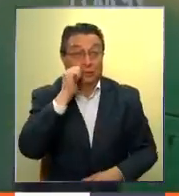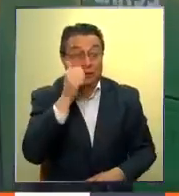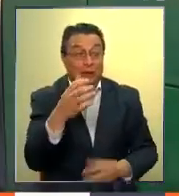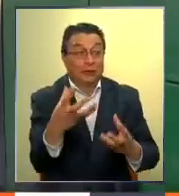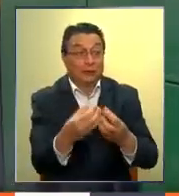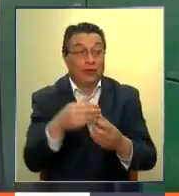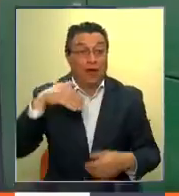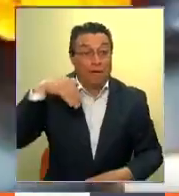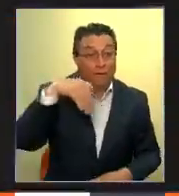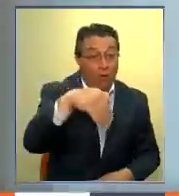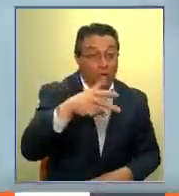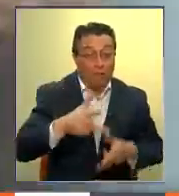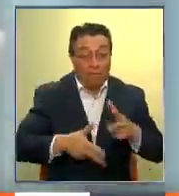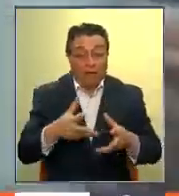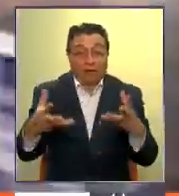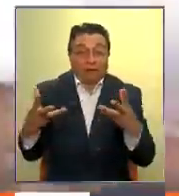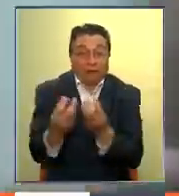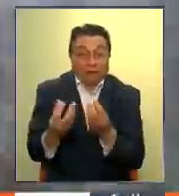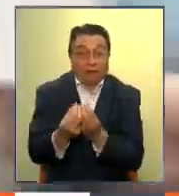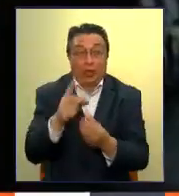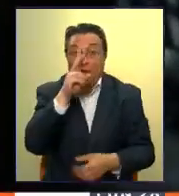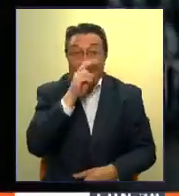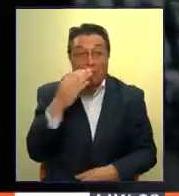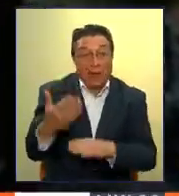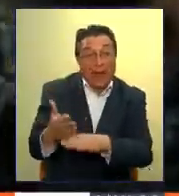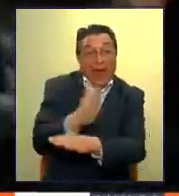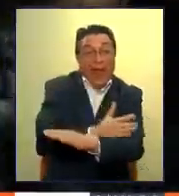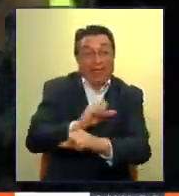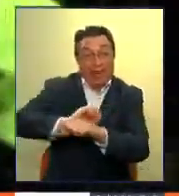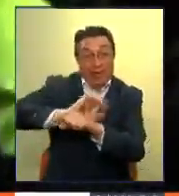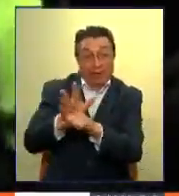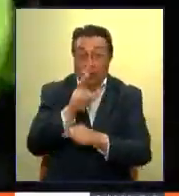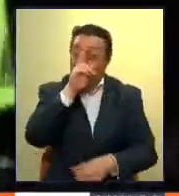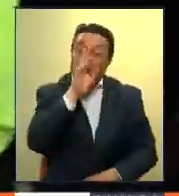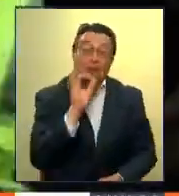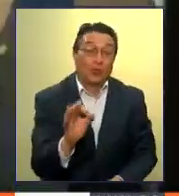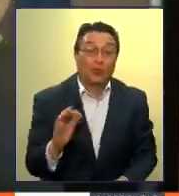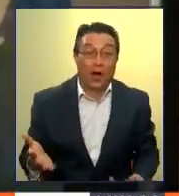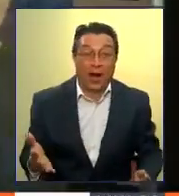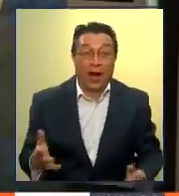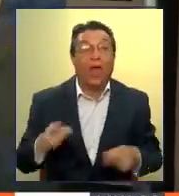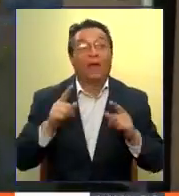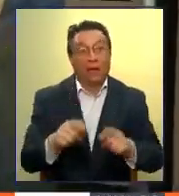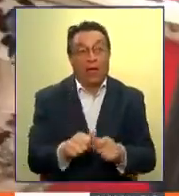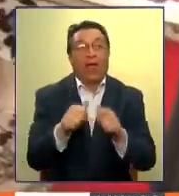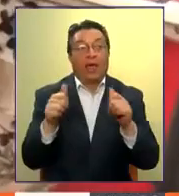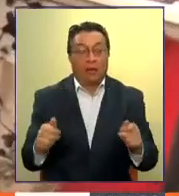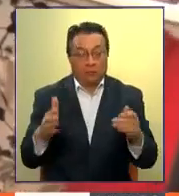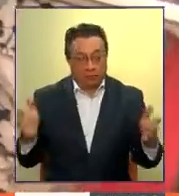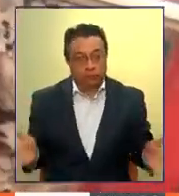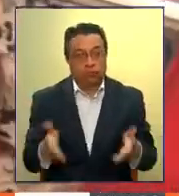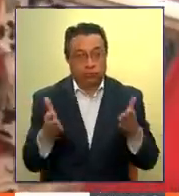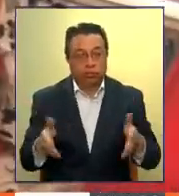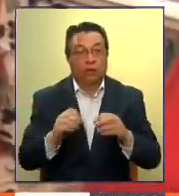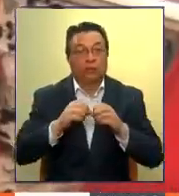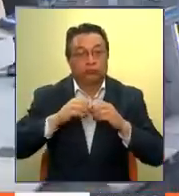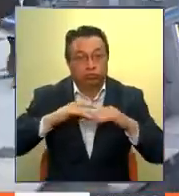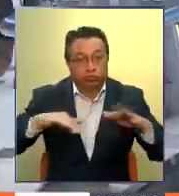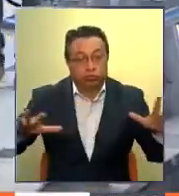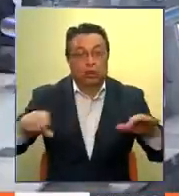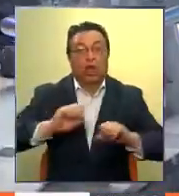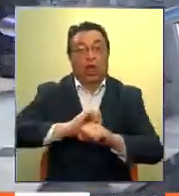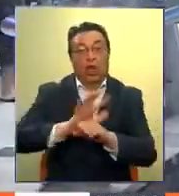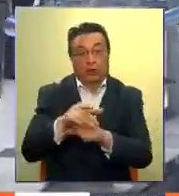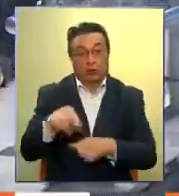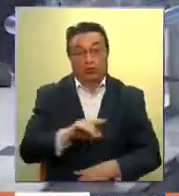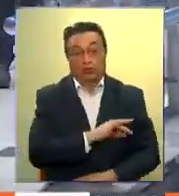buses y en el metro como las que se veían antes de la pandemia pero sobre todo devenir una reactivación o rebrote de coronavirus en el